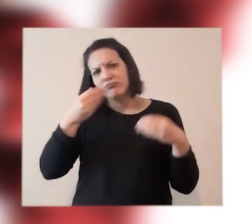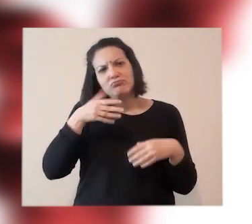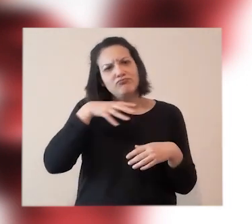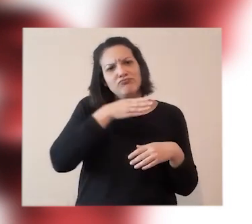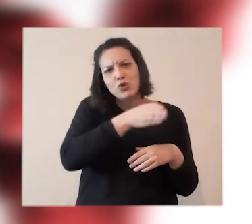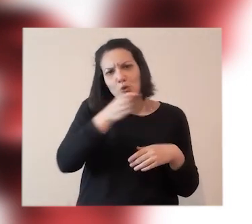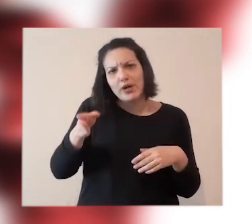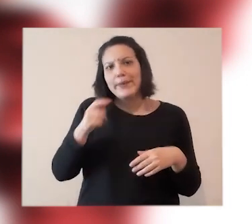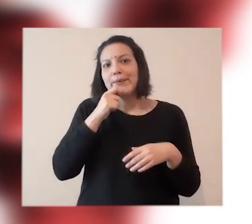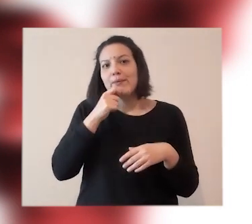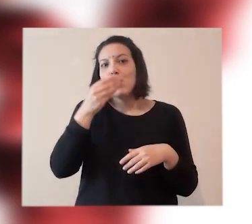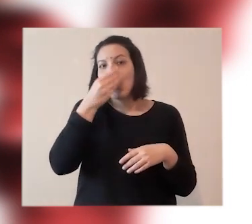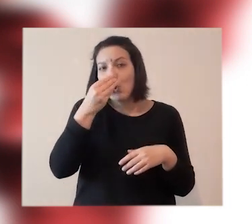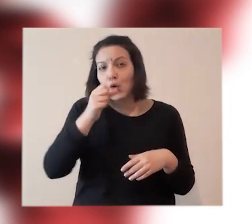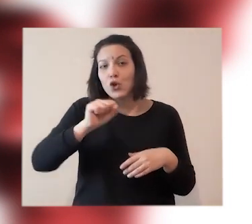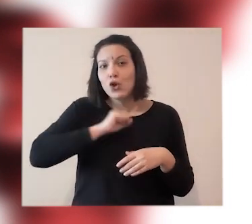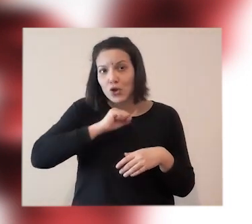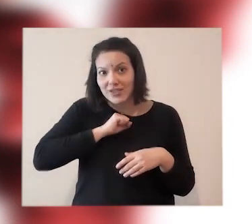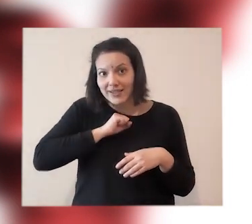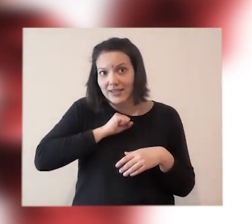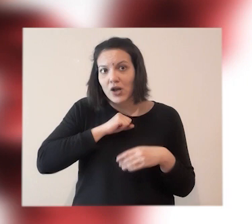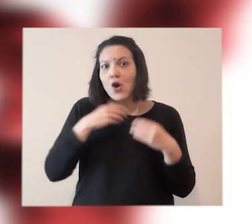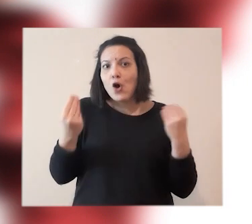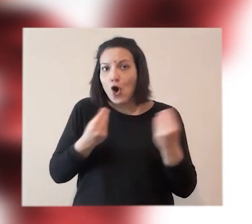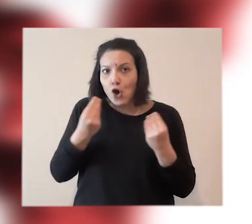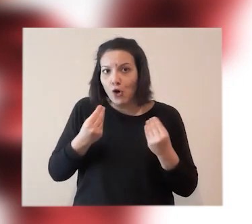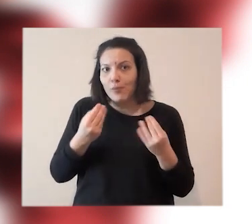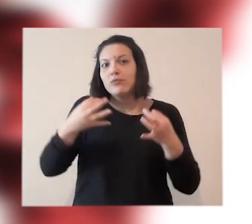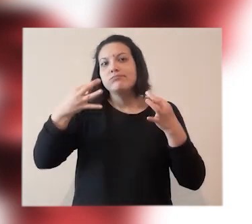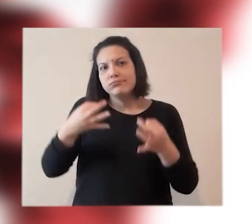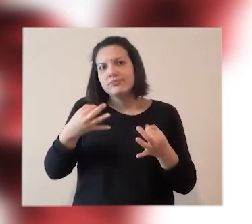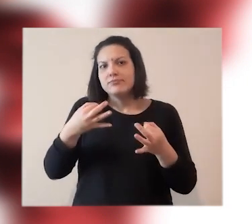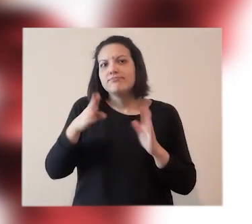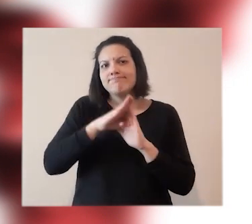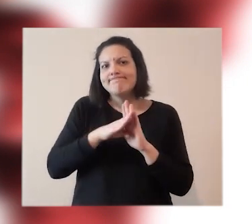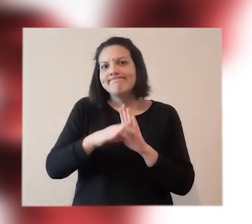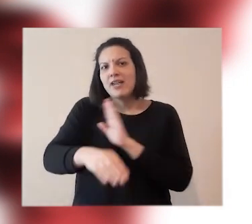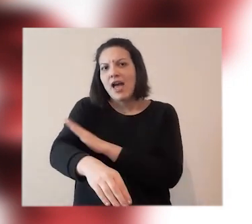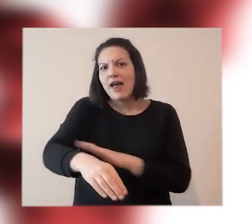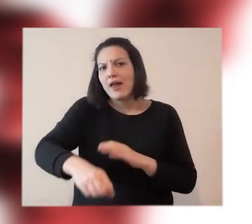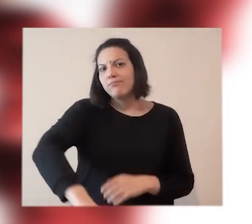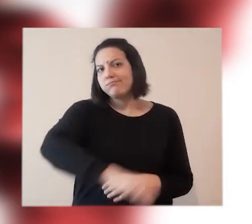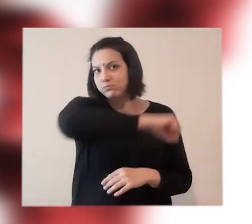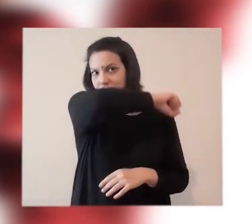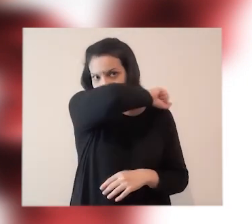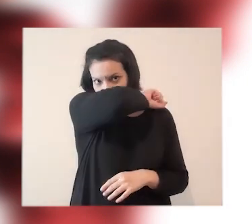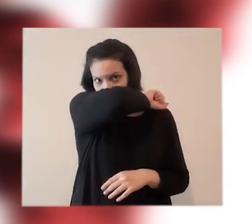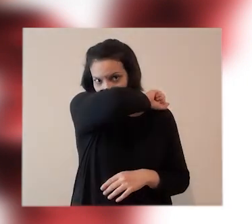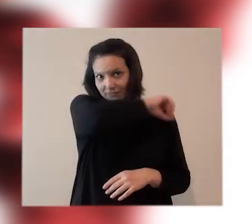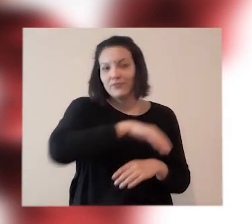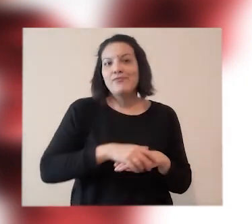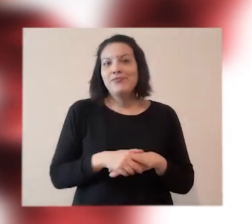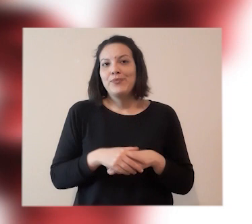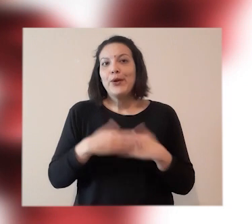si estornudamos o tosemos, hacer el procedimiento correspondiente con el antebrazo para poder cubrirnos, ¿sí? Y